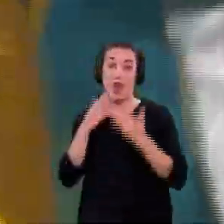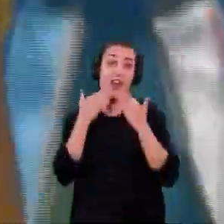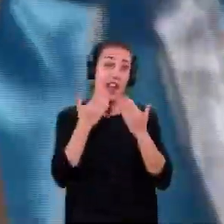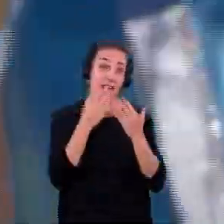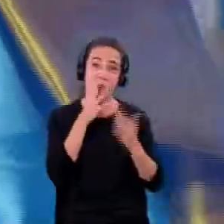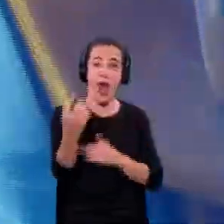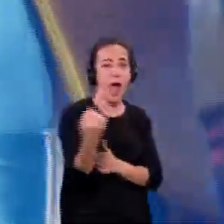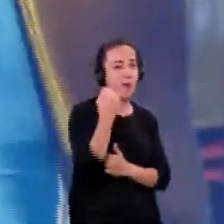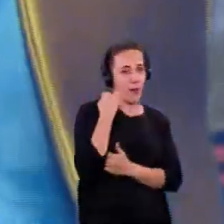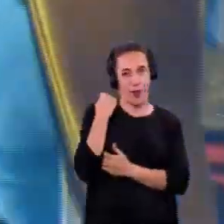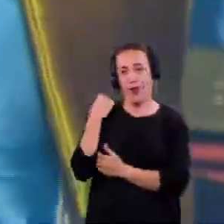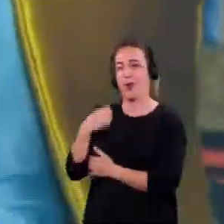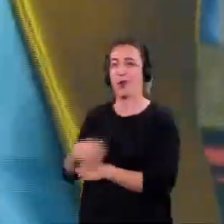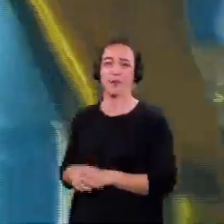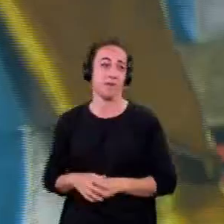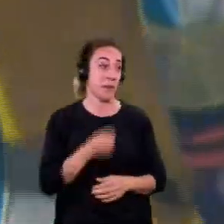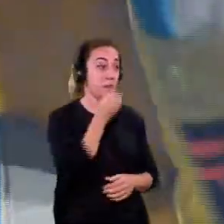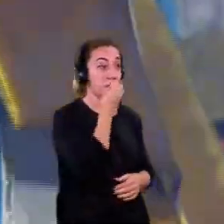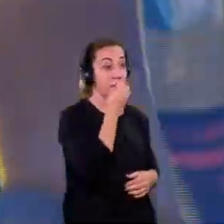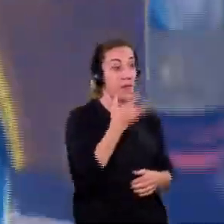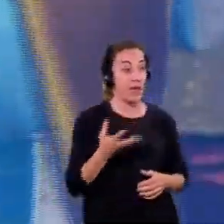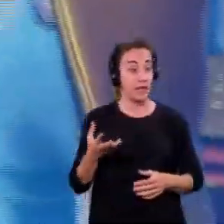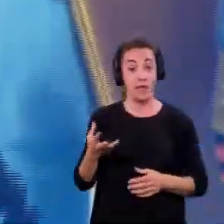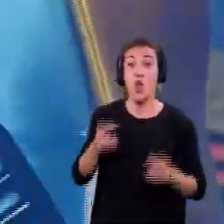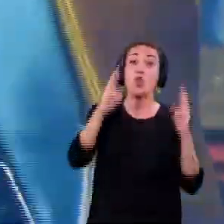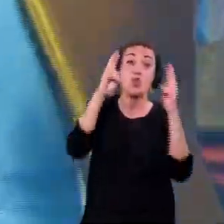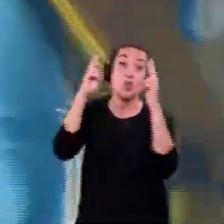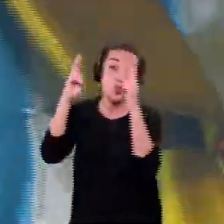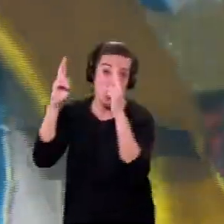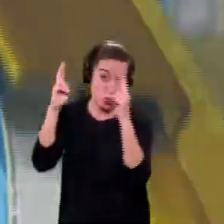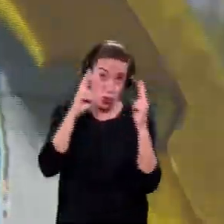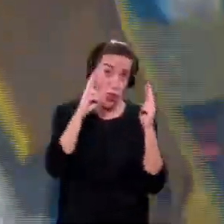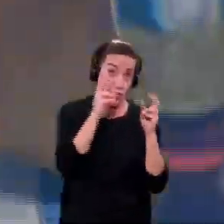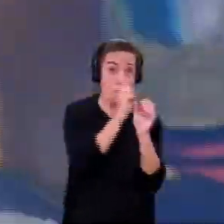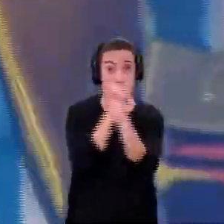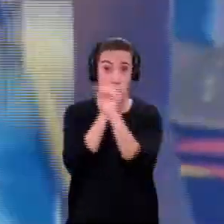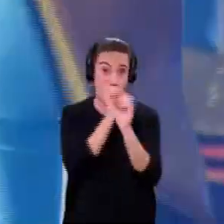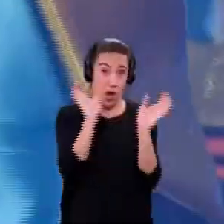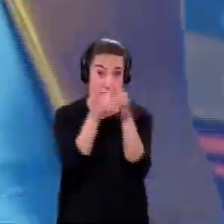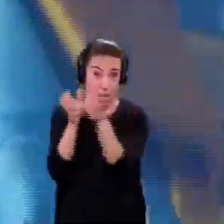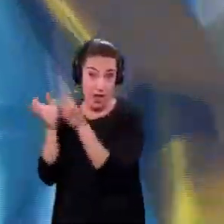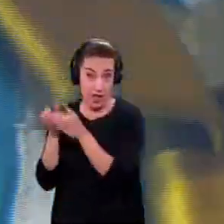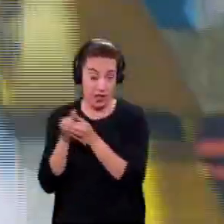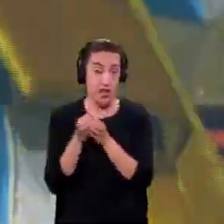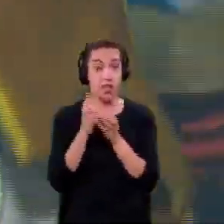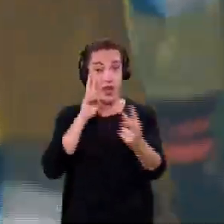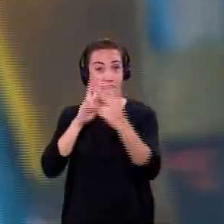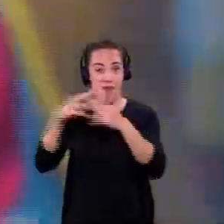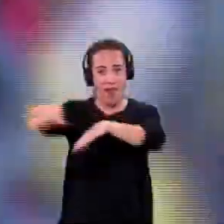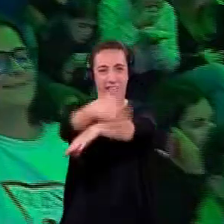apoyo. Bueno, desearle suerte a toda la murga y nos vemos en la calle.